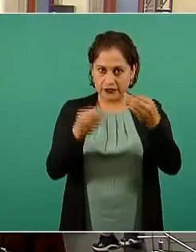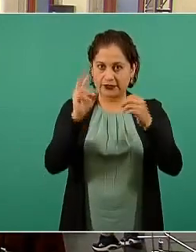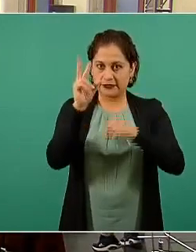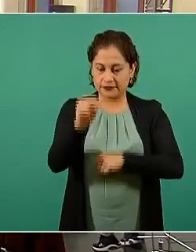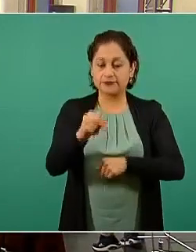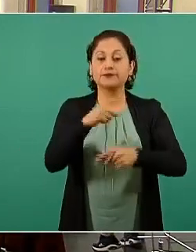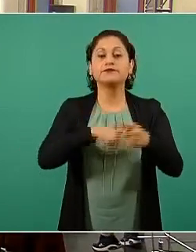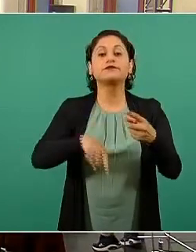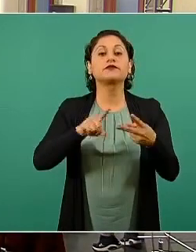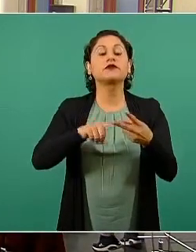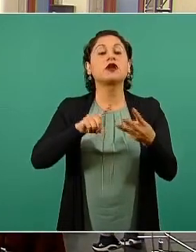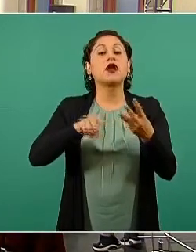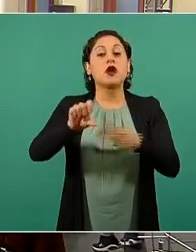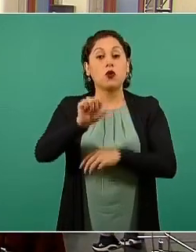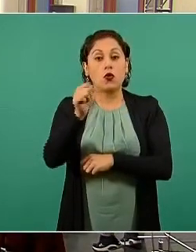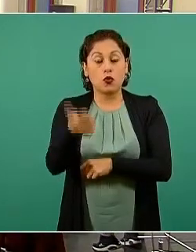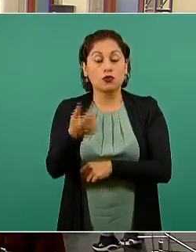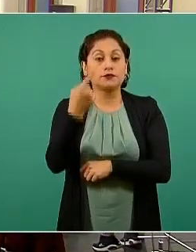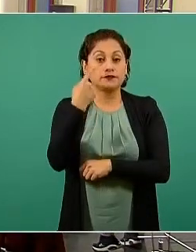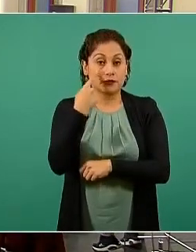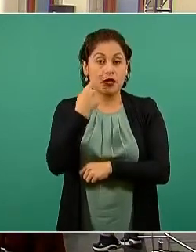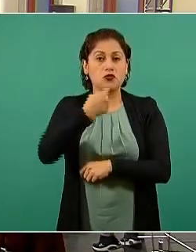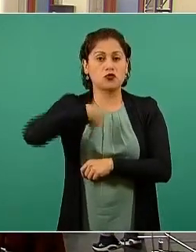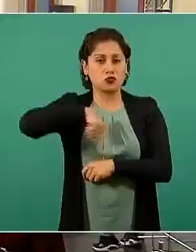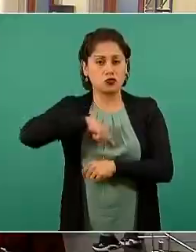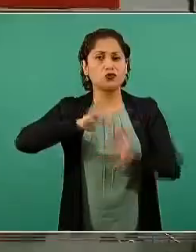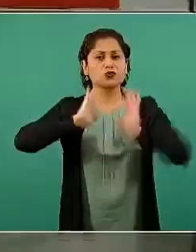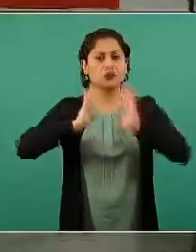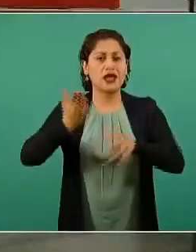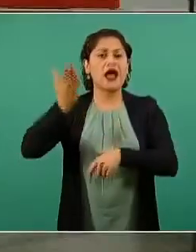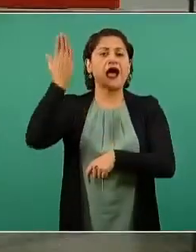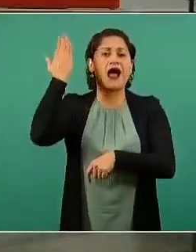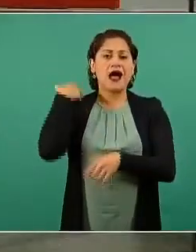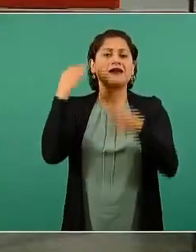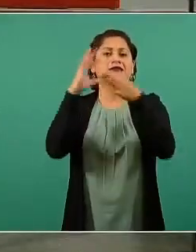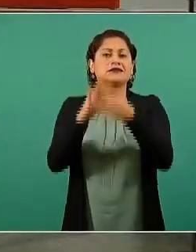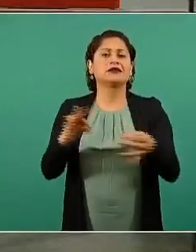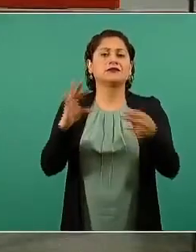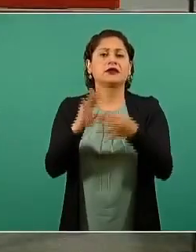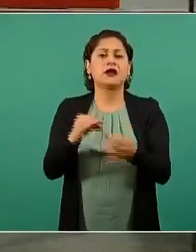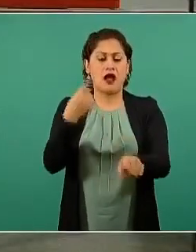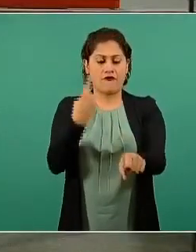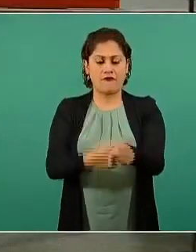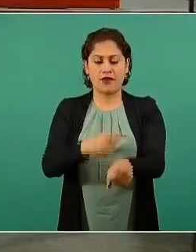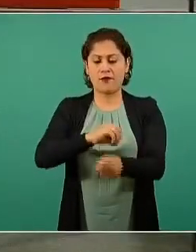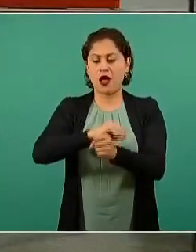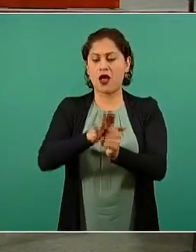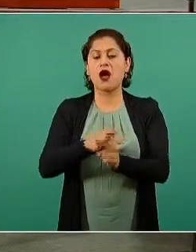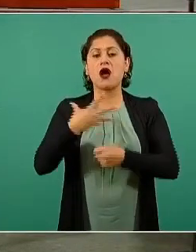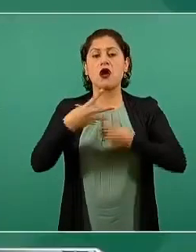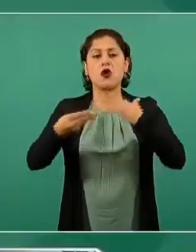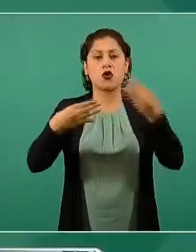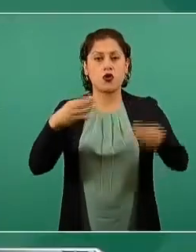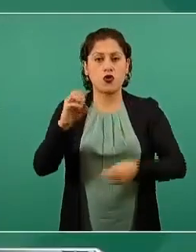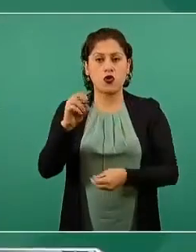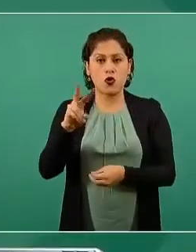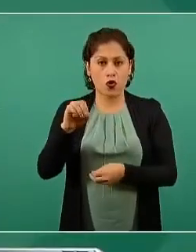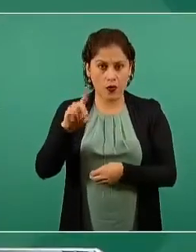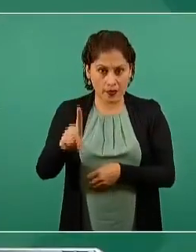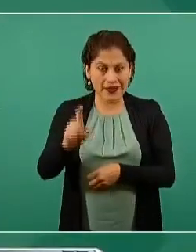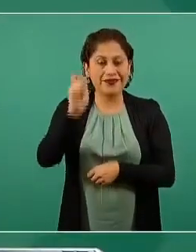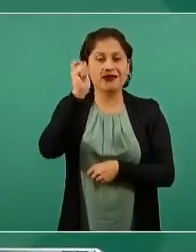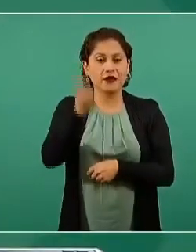vista médico, también varias veces hemos comentado, COVID es una enfermedad en la que todavía hay conocimiento